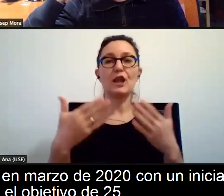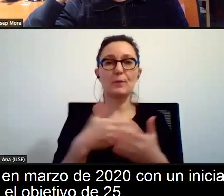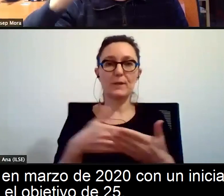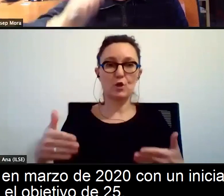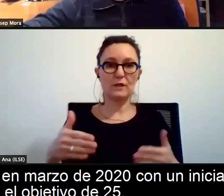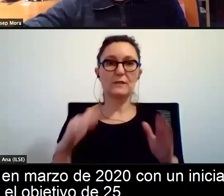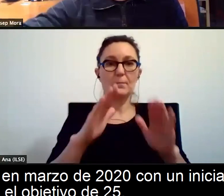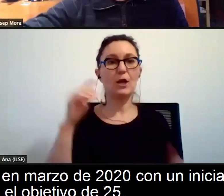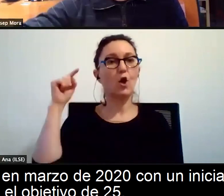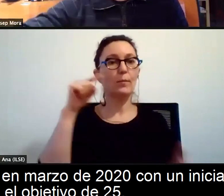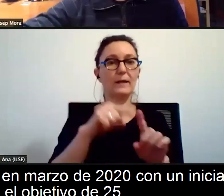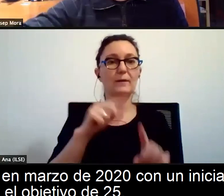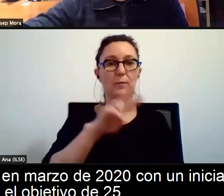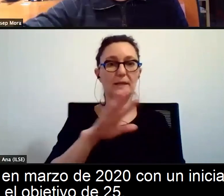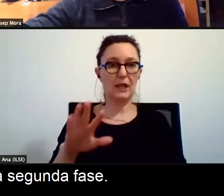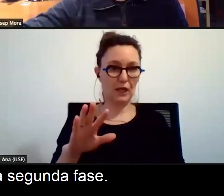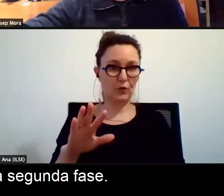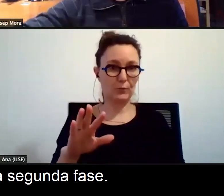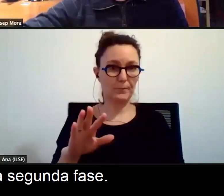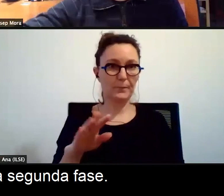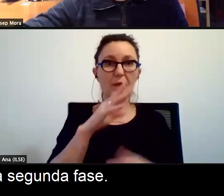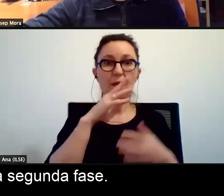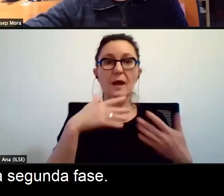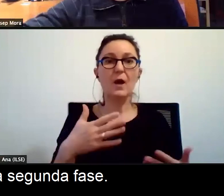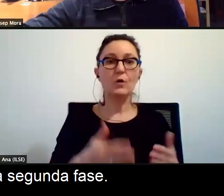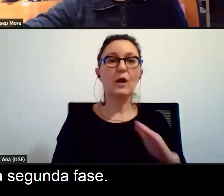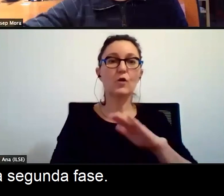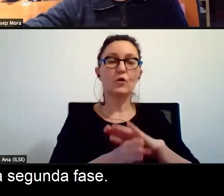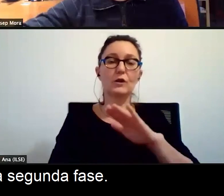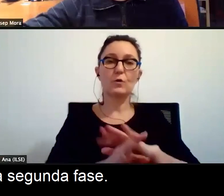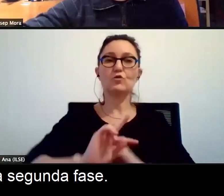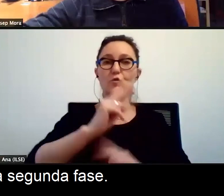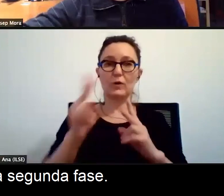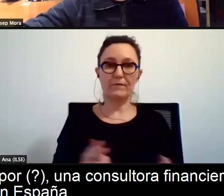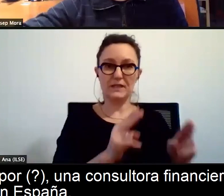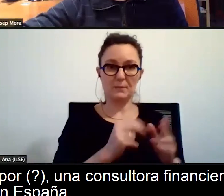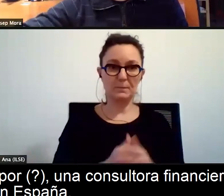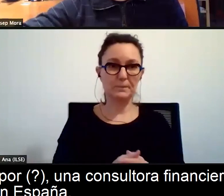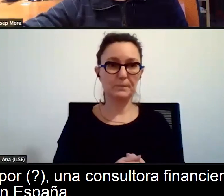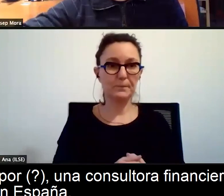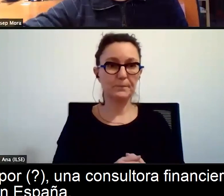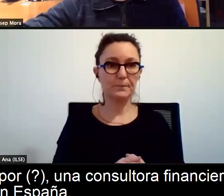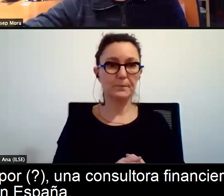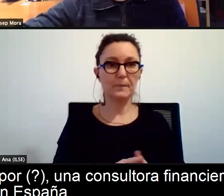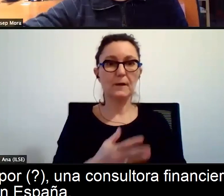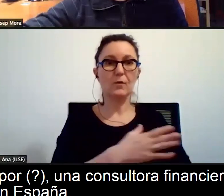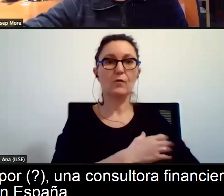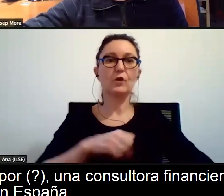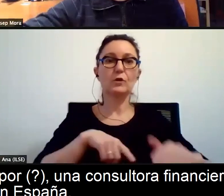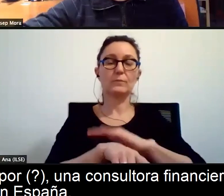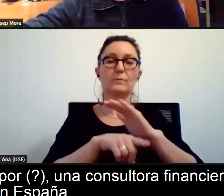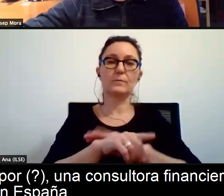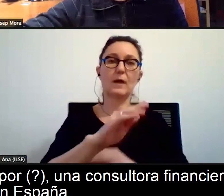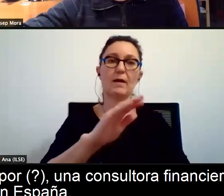de 25. Entonces ahora pues seguimos con el fundraising de la segunda fase. Es un fondo que está gestionado por AFI, que es